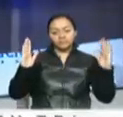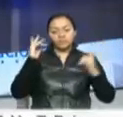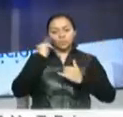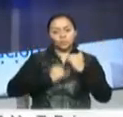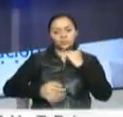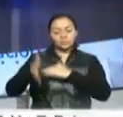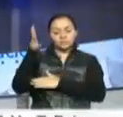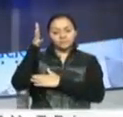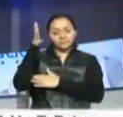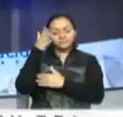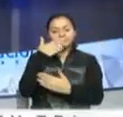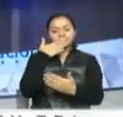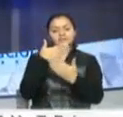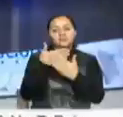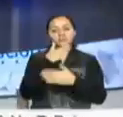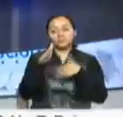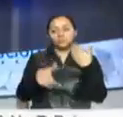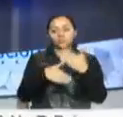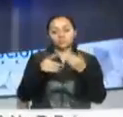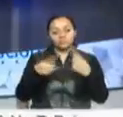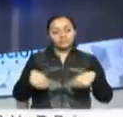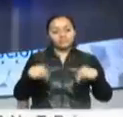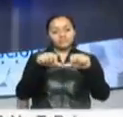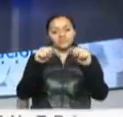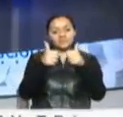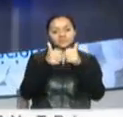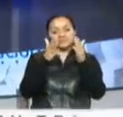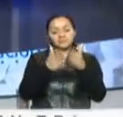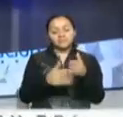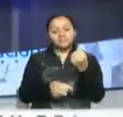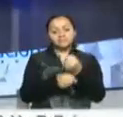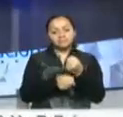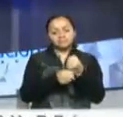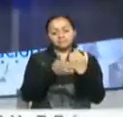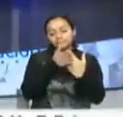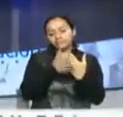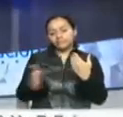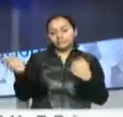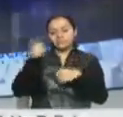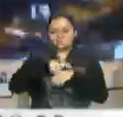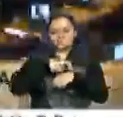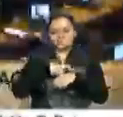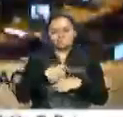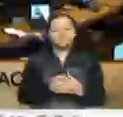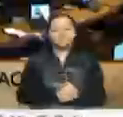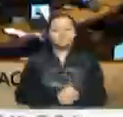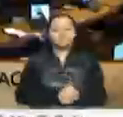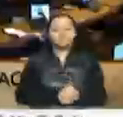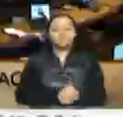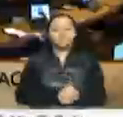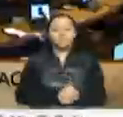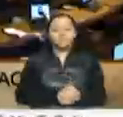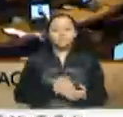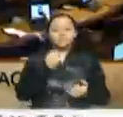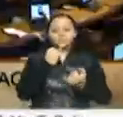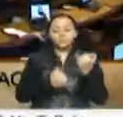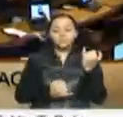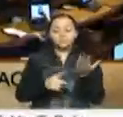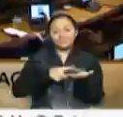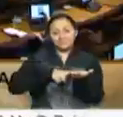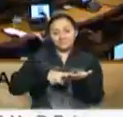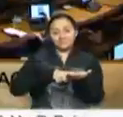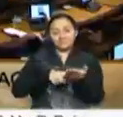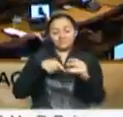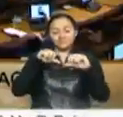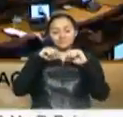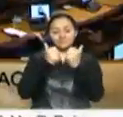intervención, agradeció a todos los legisladores por el trabajo a lo largo de este ciclo. Es la última sesión del Pleno de la